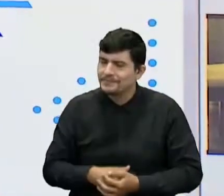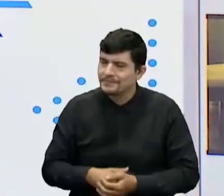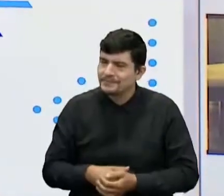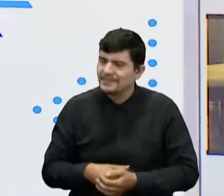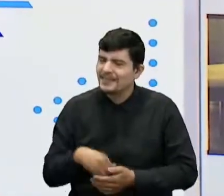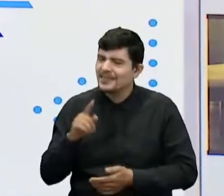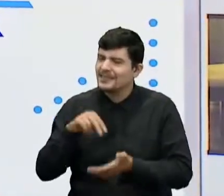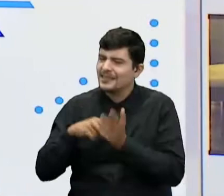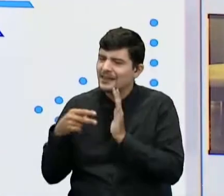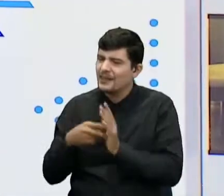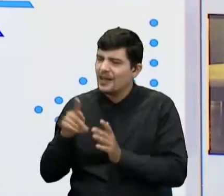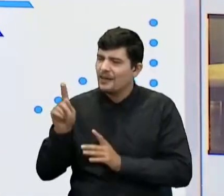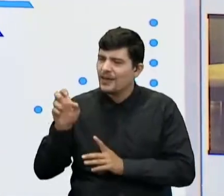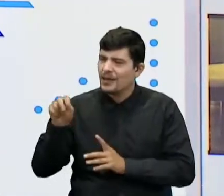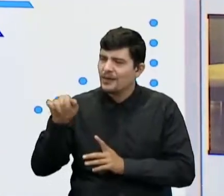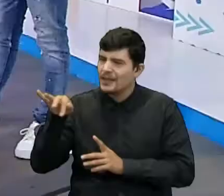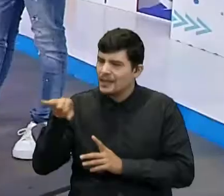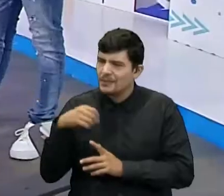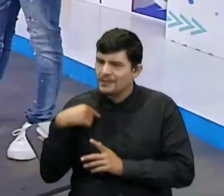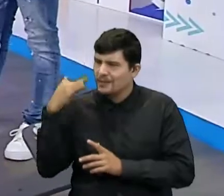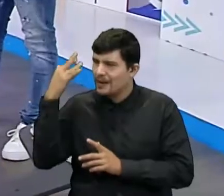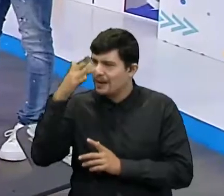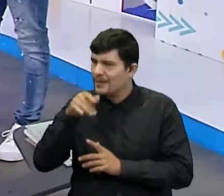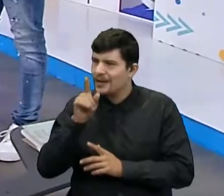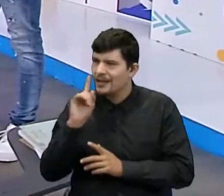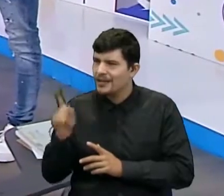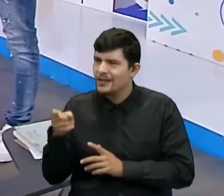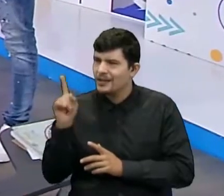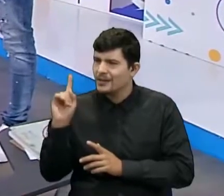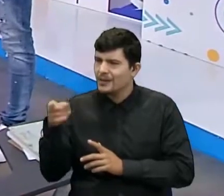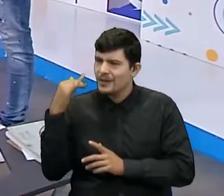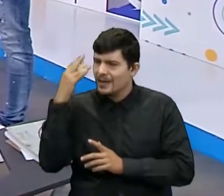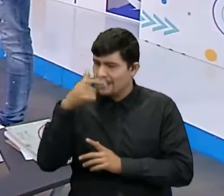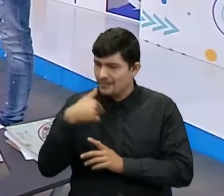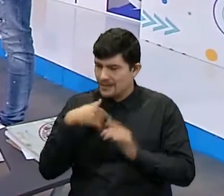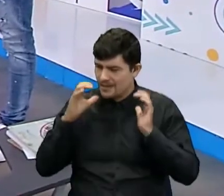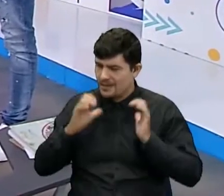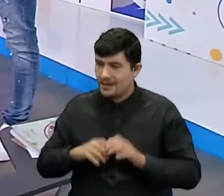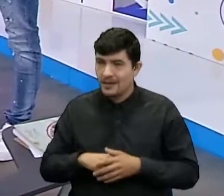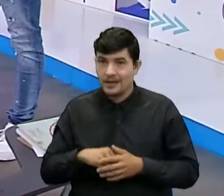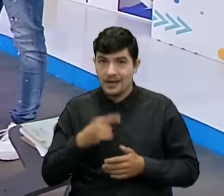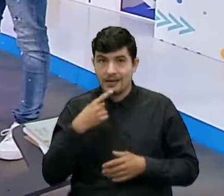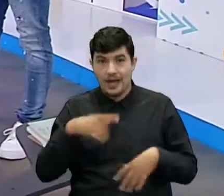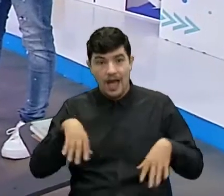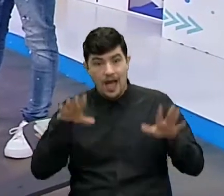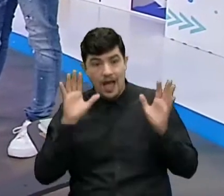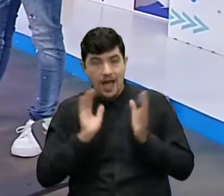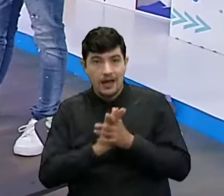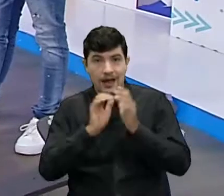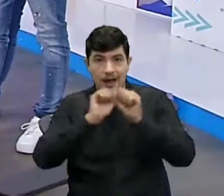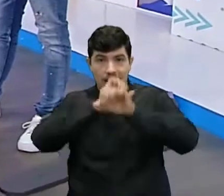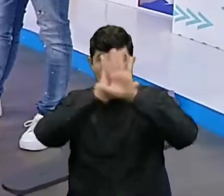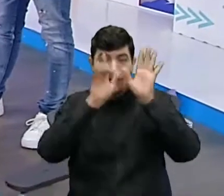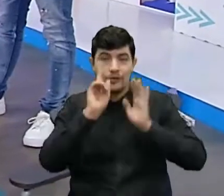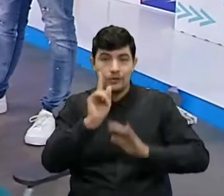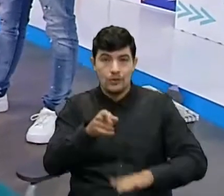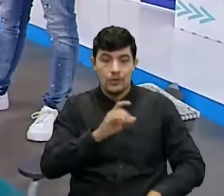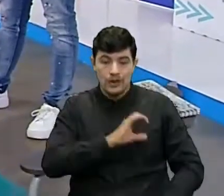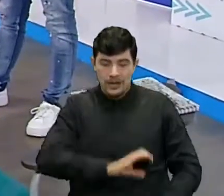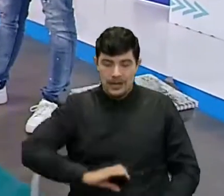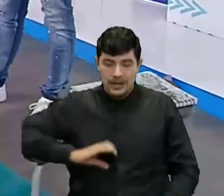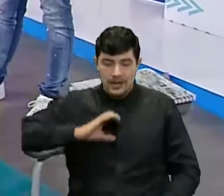¿Qué es fenotipo? Yo me enamoré de ti Tú enamoraste de mí Por mis fenotipos Entonces Por tus características